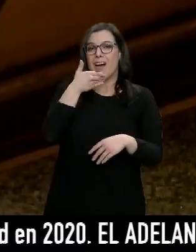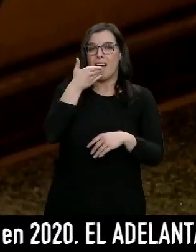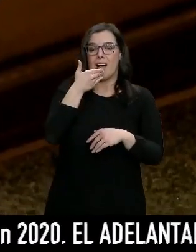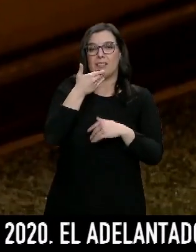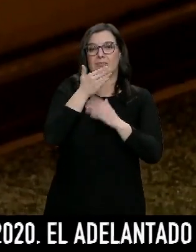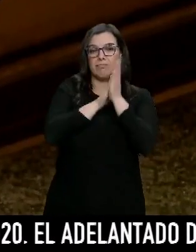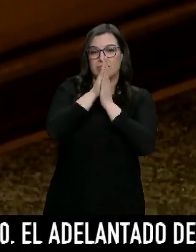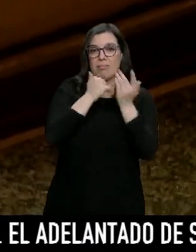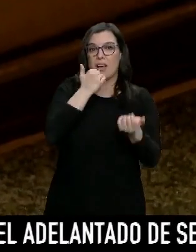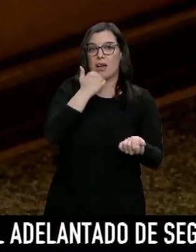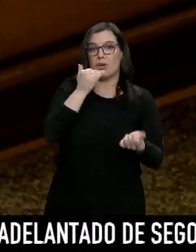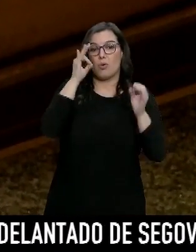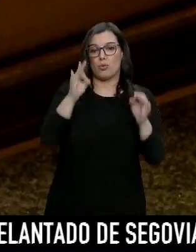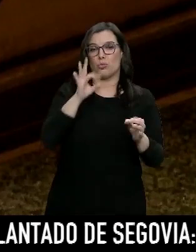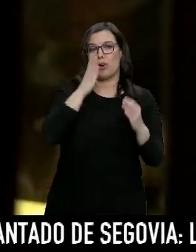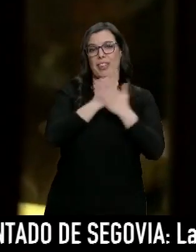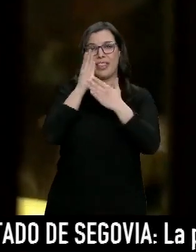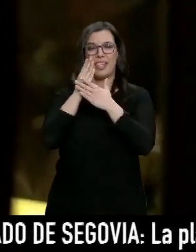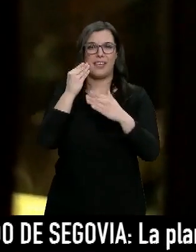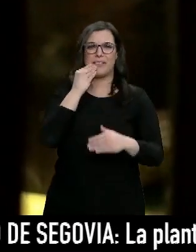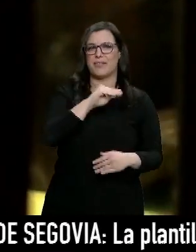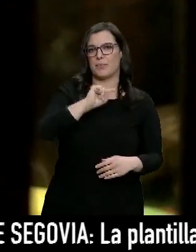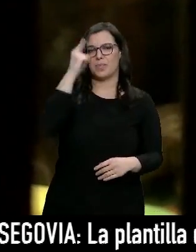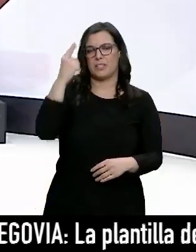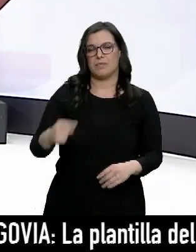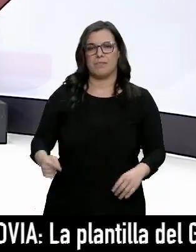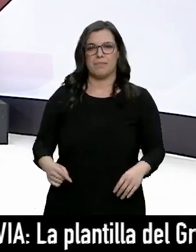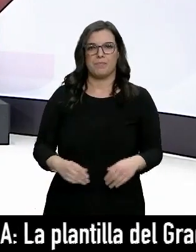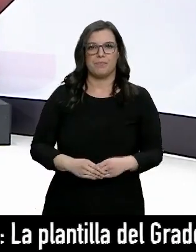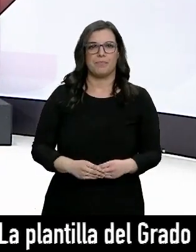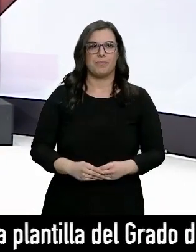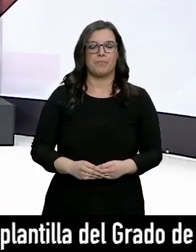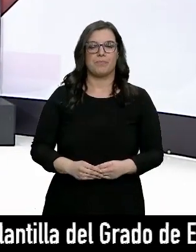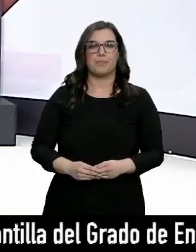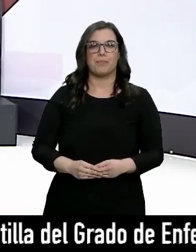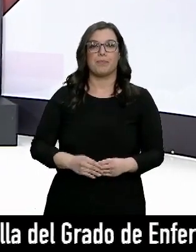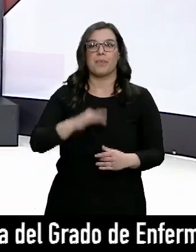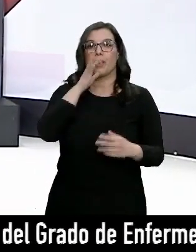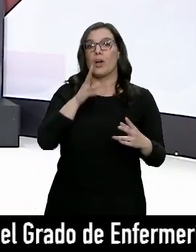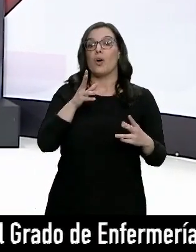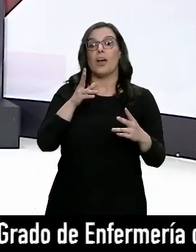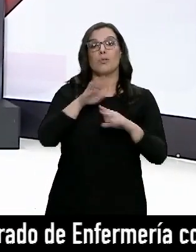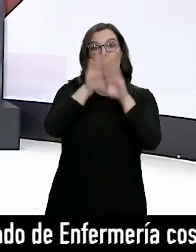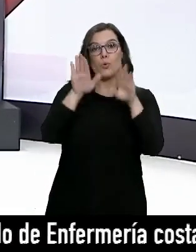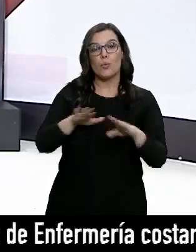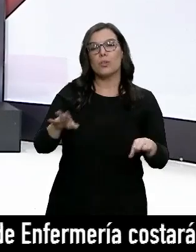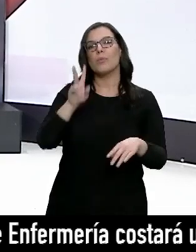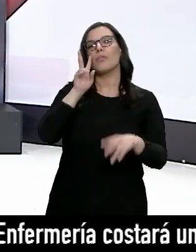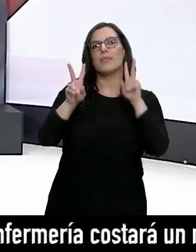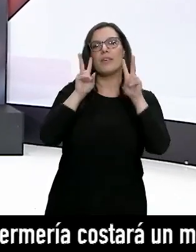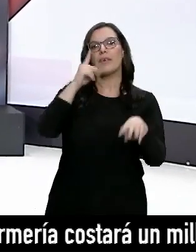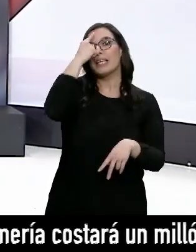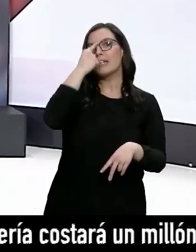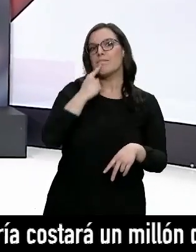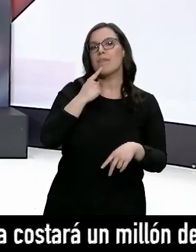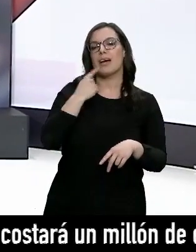que están siendo los días más gélidos del año. Y les vamos a dejar ahora con algunas de las imágenes que